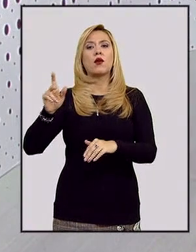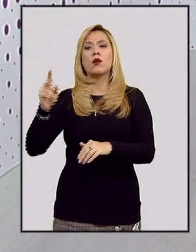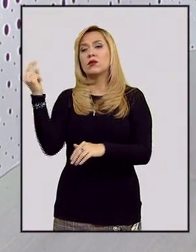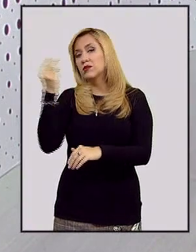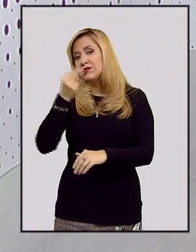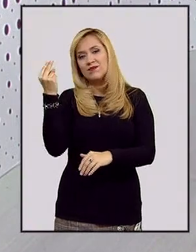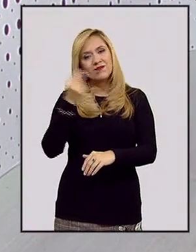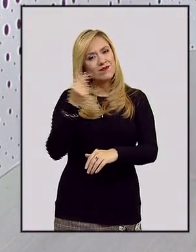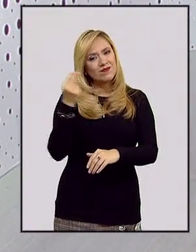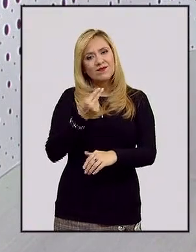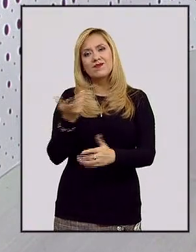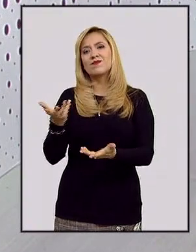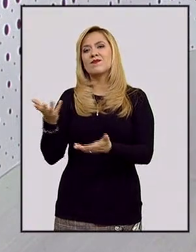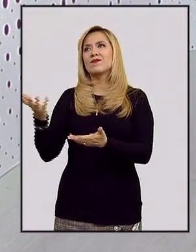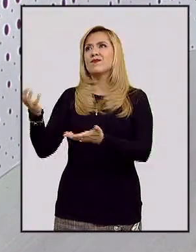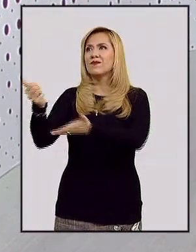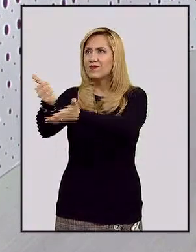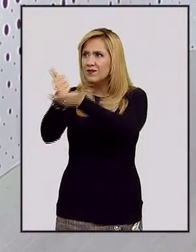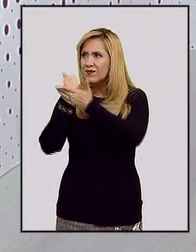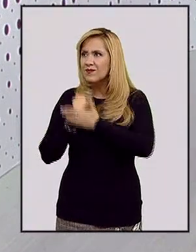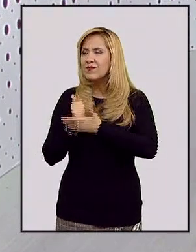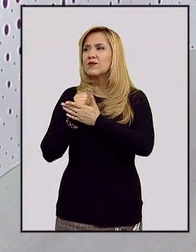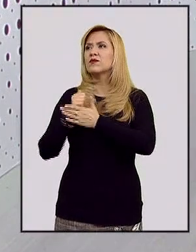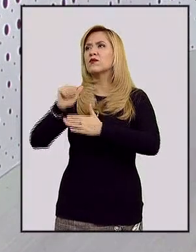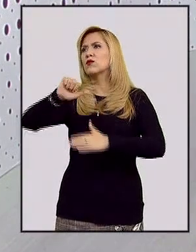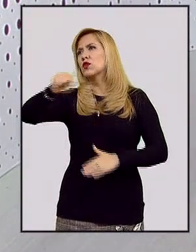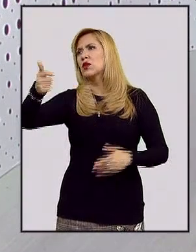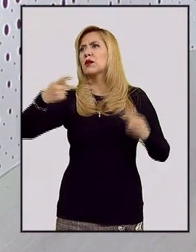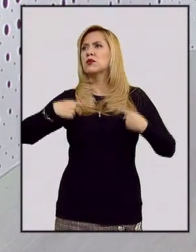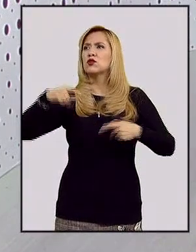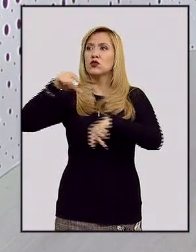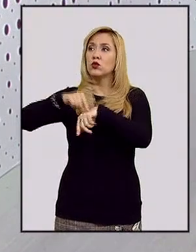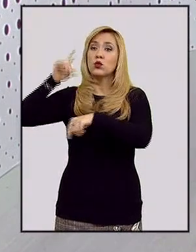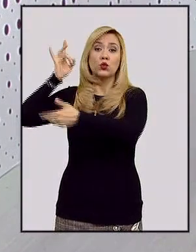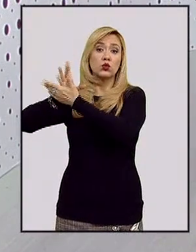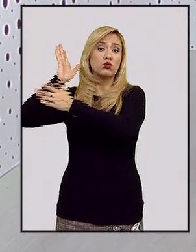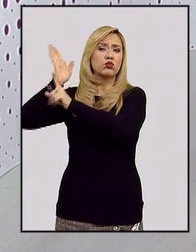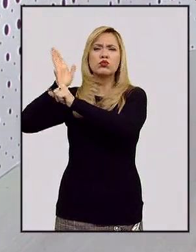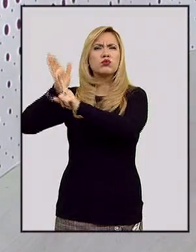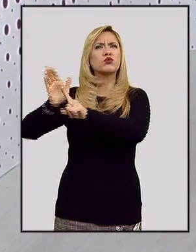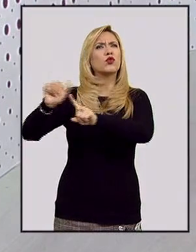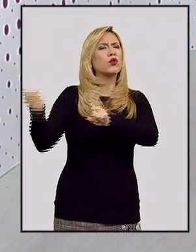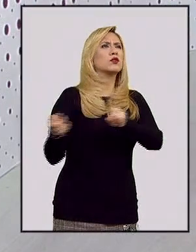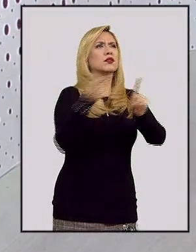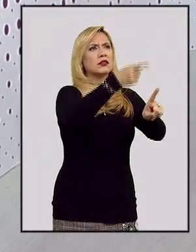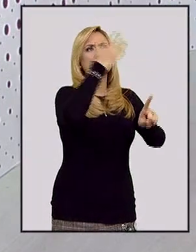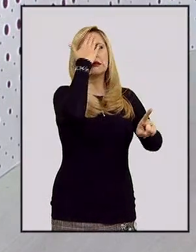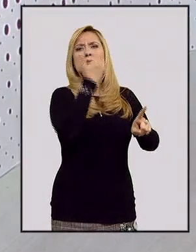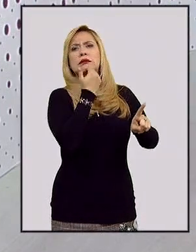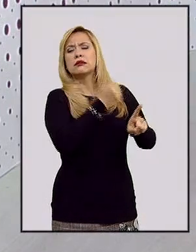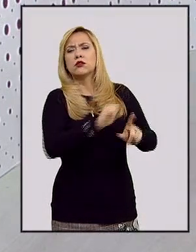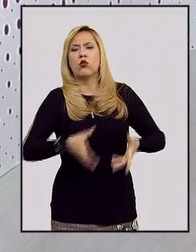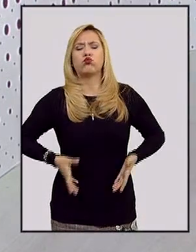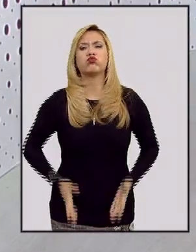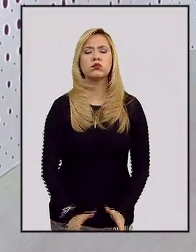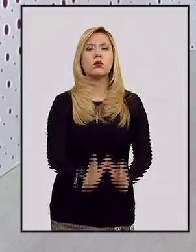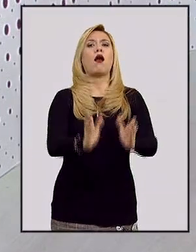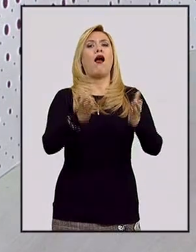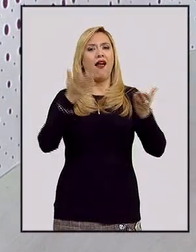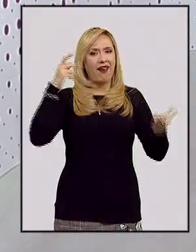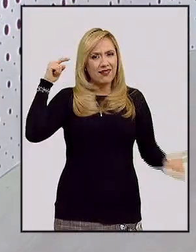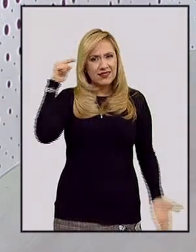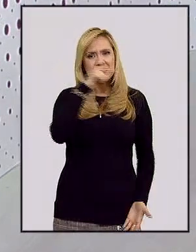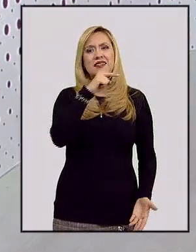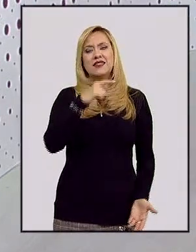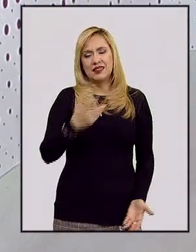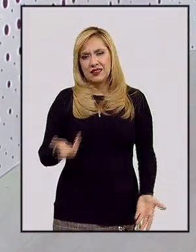de parteras o de dulas sea justo en términos de que las mujeres puedan vivir ese proceso de la manera que